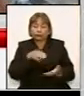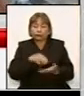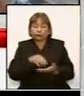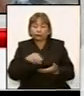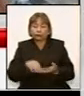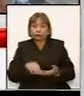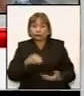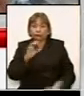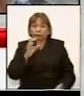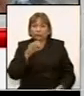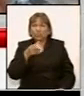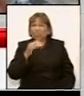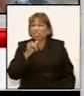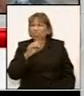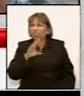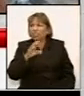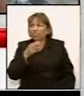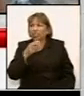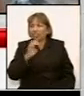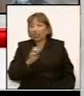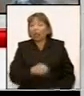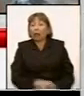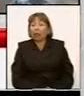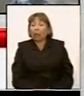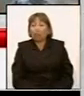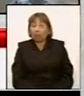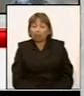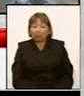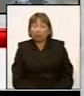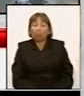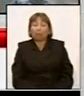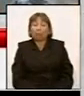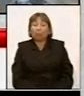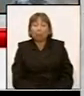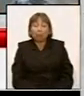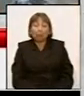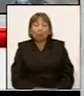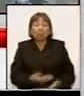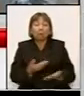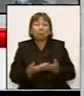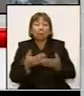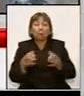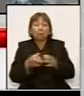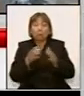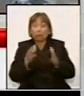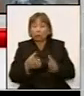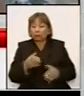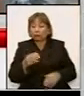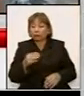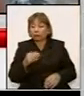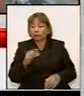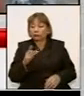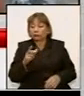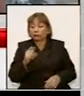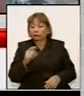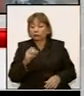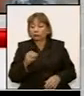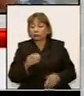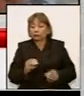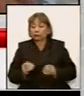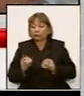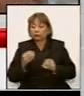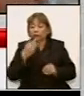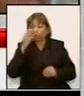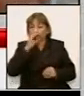de Chinche. Es una iniciativa impulsada por el congresista Clayton Galván. Nosotros vamos a tratar